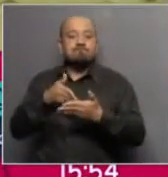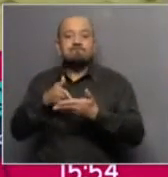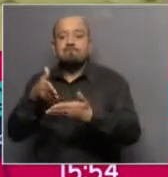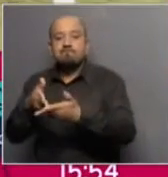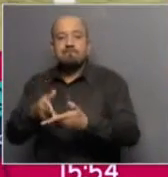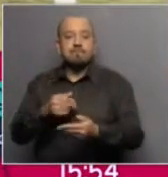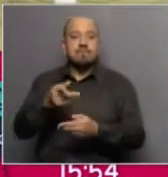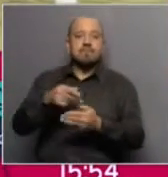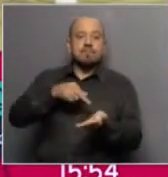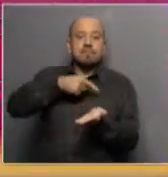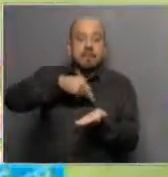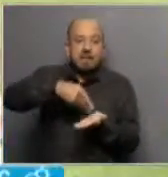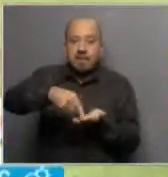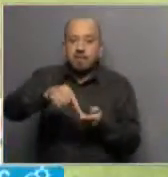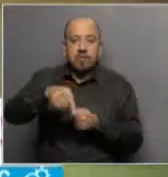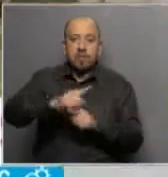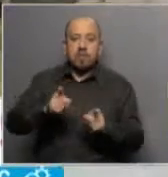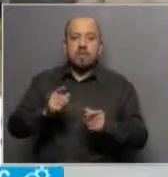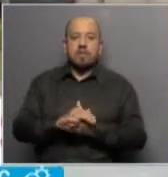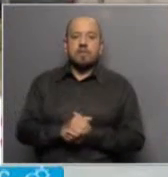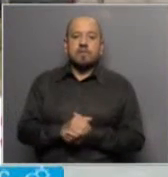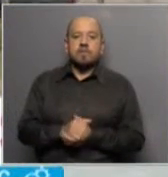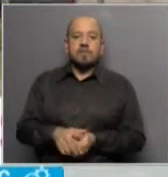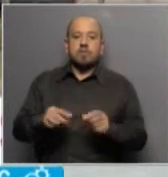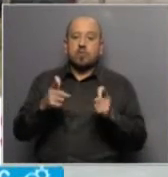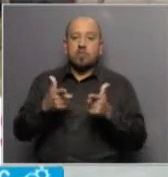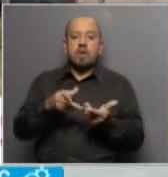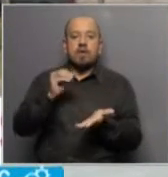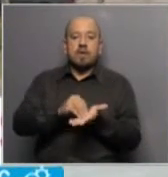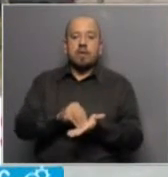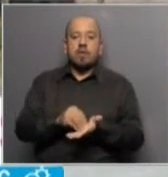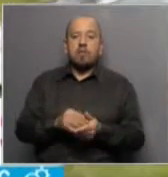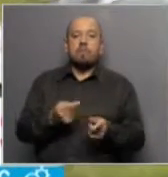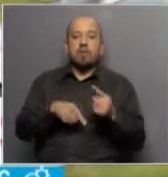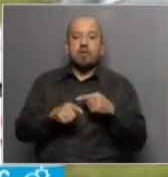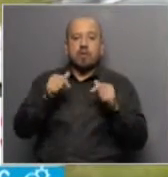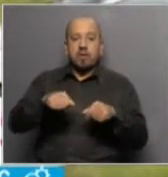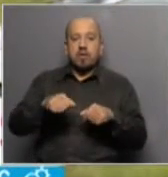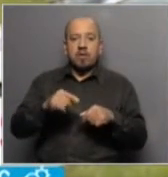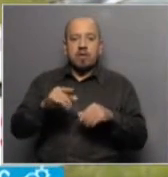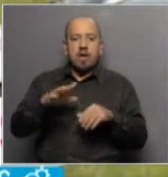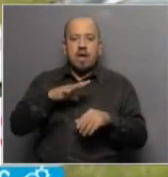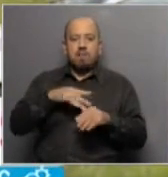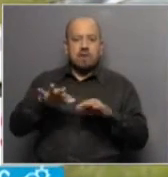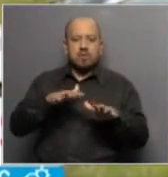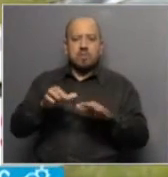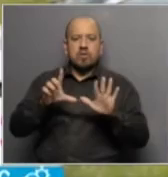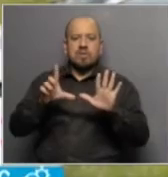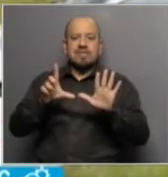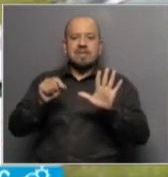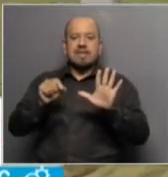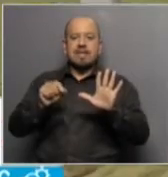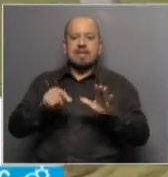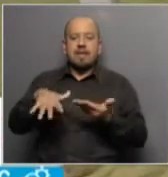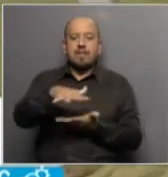la circulación adentro de ese barrio. Actualmente no hay registro exacto, pero se estima que en nuestro país hay aproximadamente 70 barrios